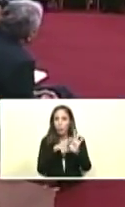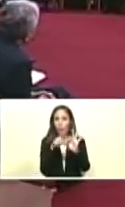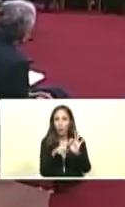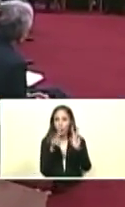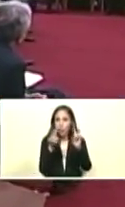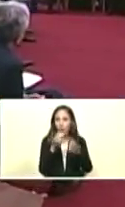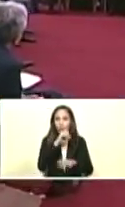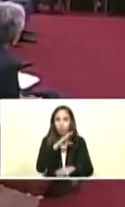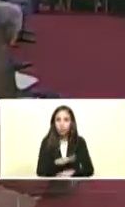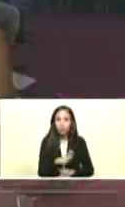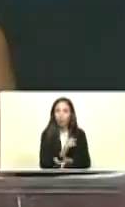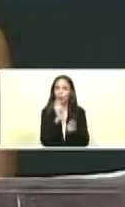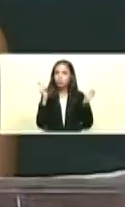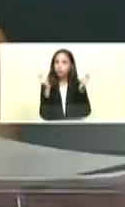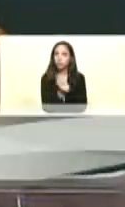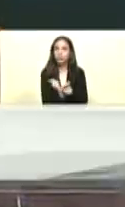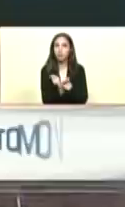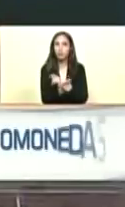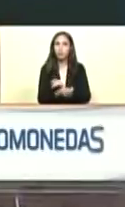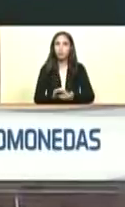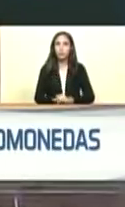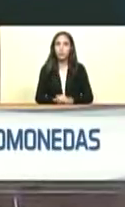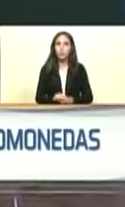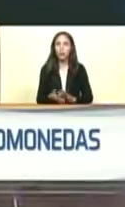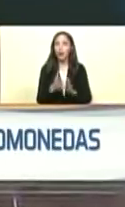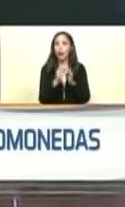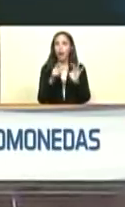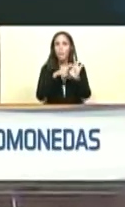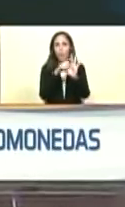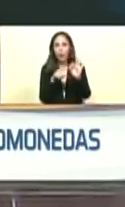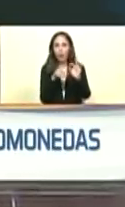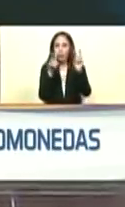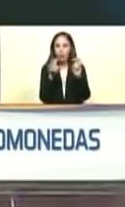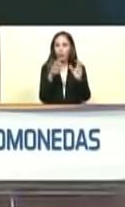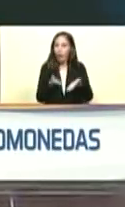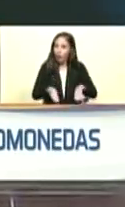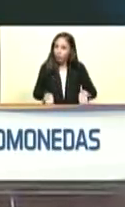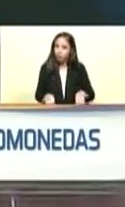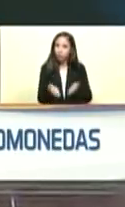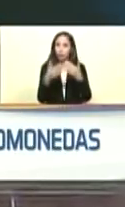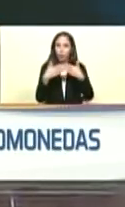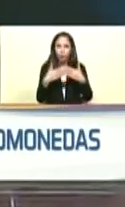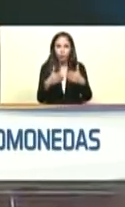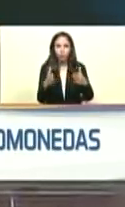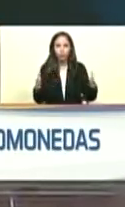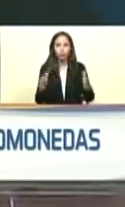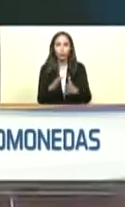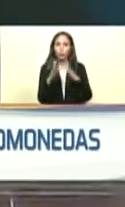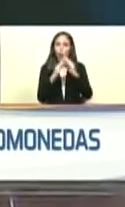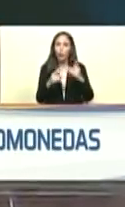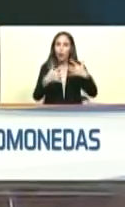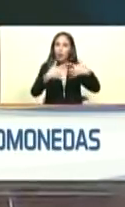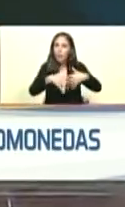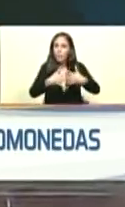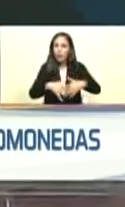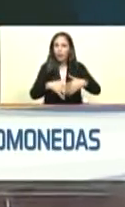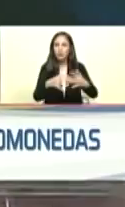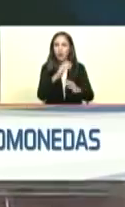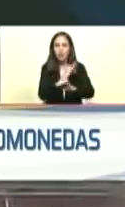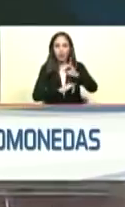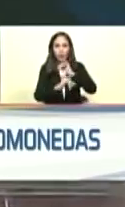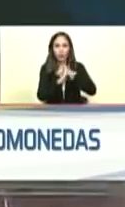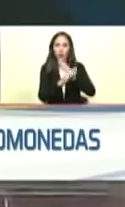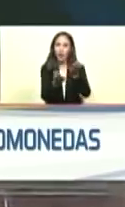Precisamente, este criptoactivo, el Petro, va a permitir seguir abriendo las puertas de nuestro país para la inversión